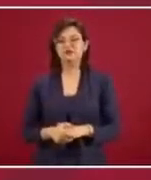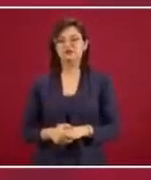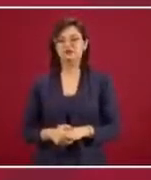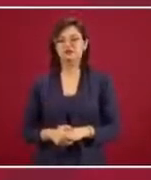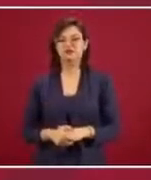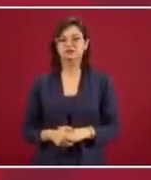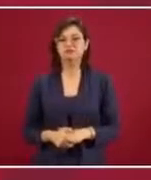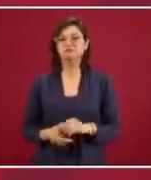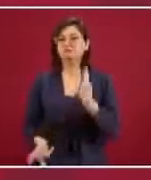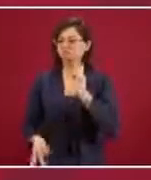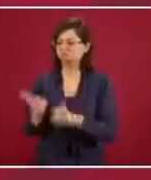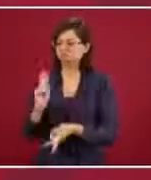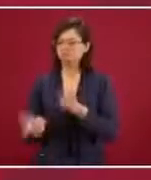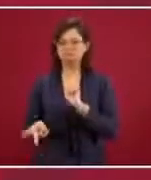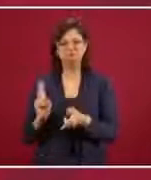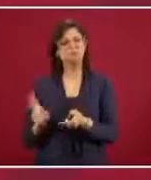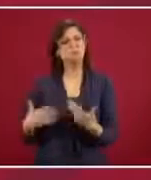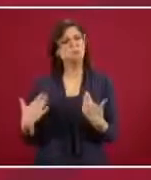nos llevamos bien,